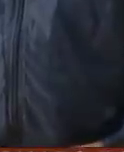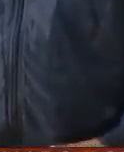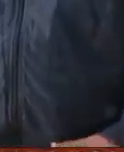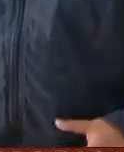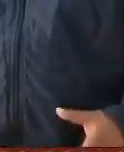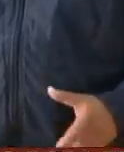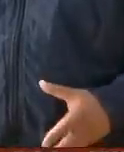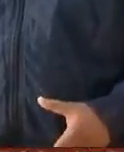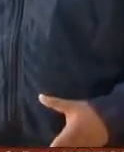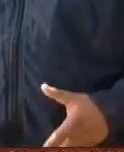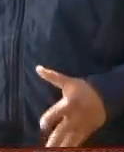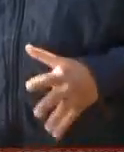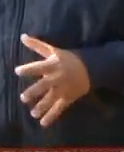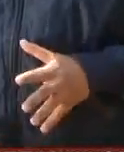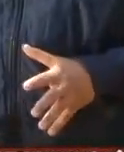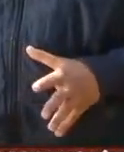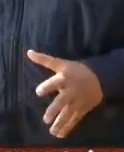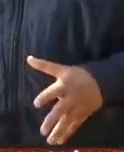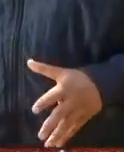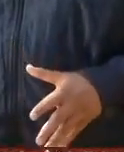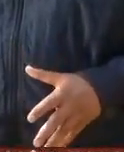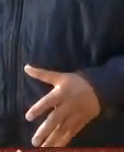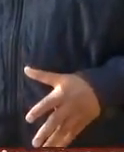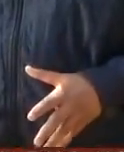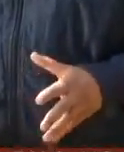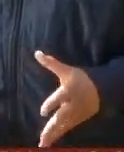el que pues vas comprendiendo cómo